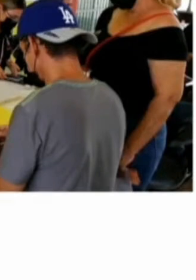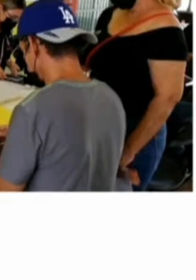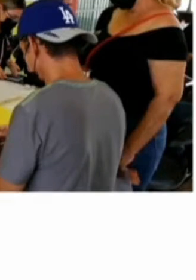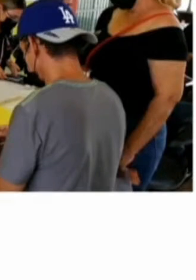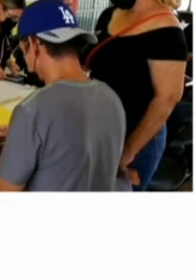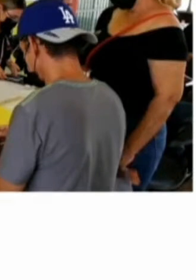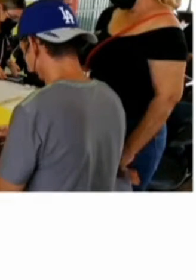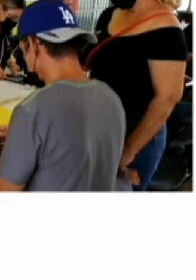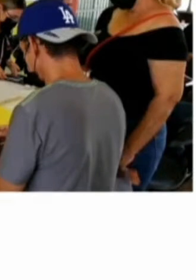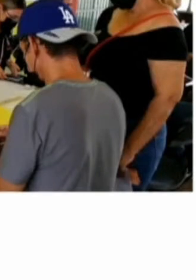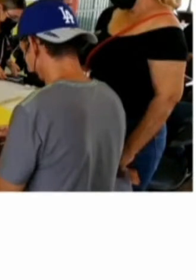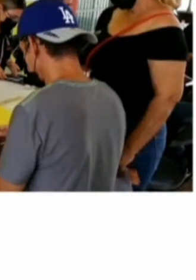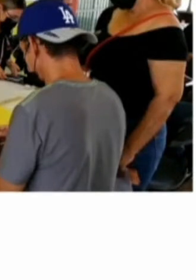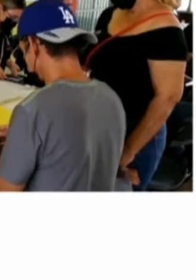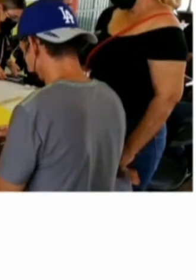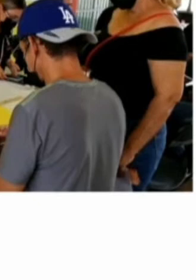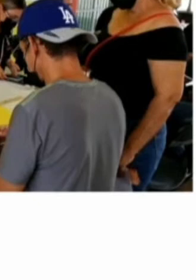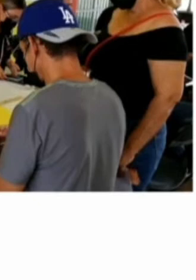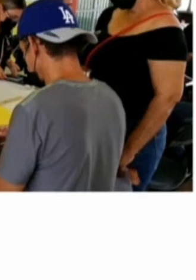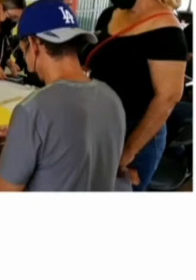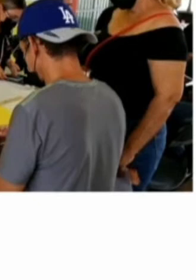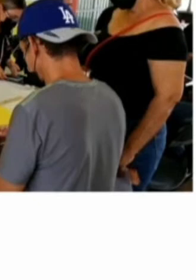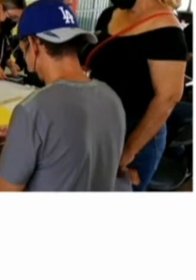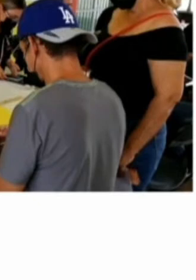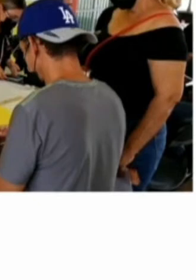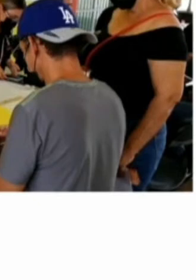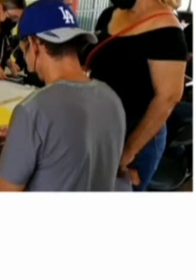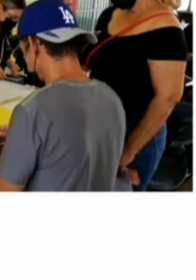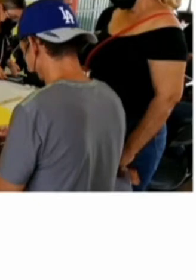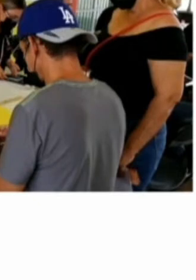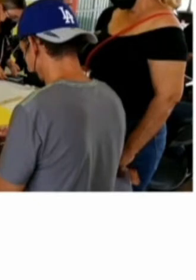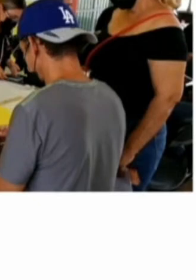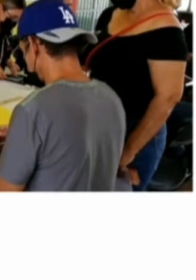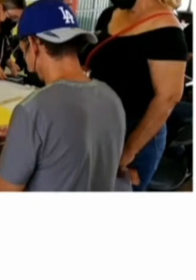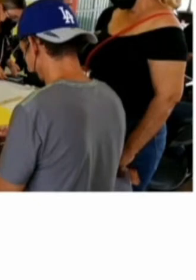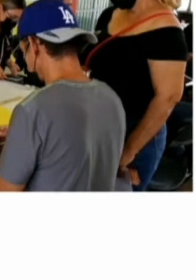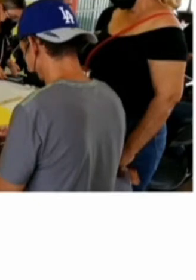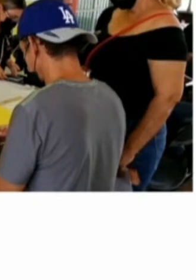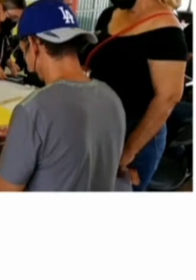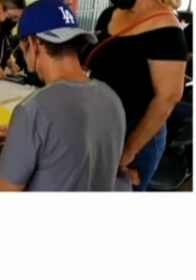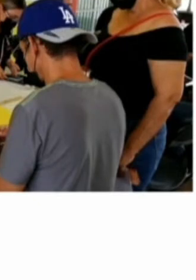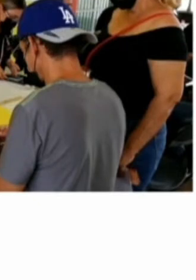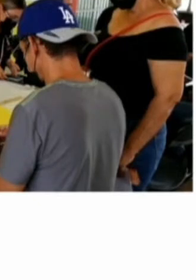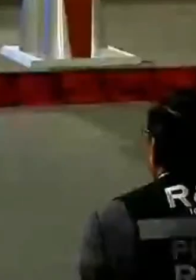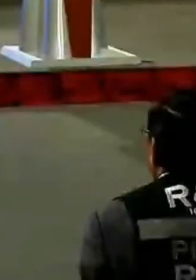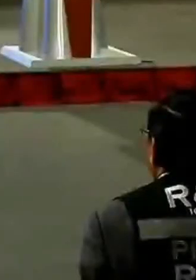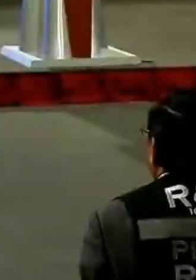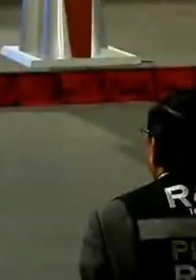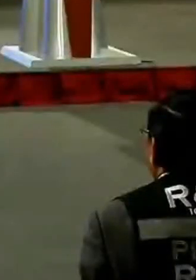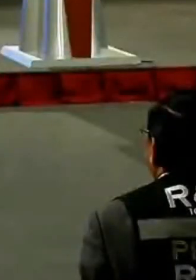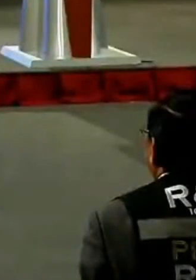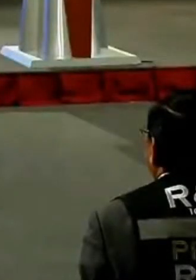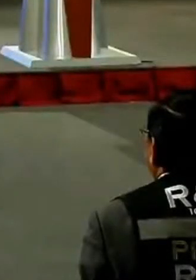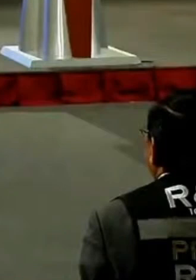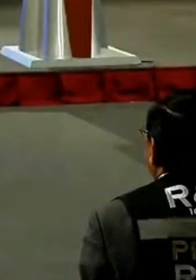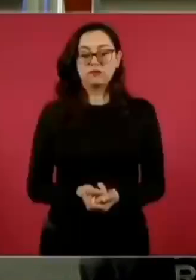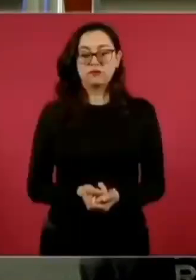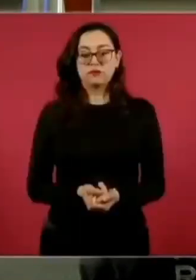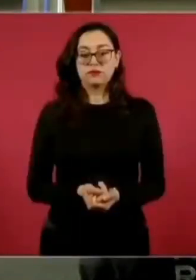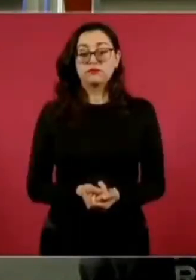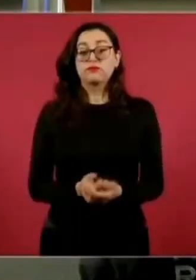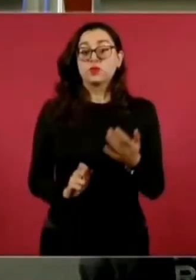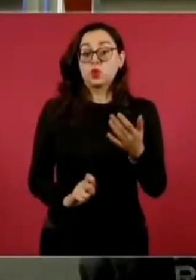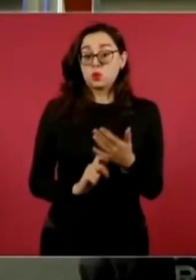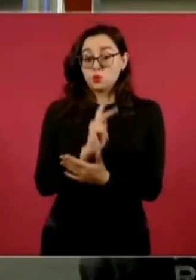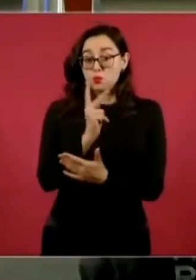acuda son muy y eh solamente necesitan eh pagar eh este recargo de